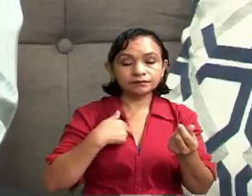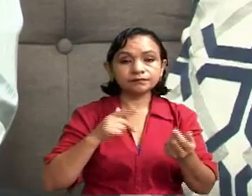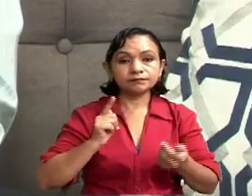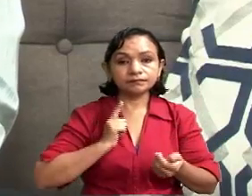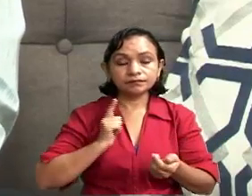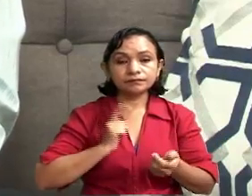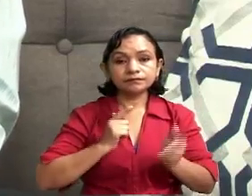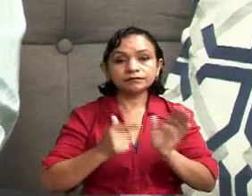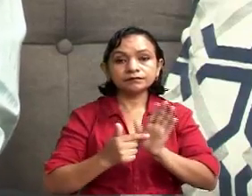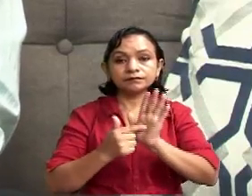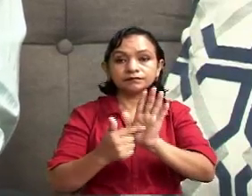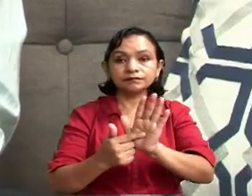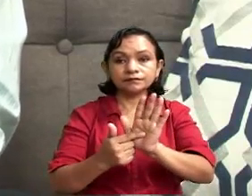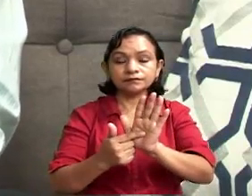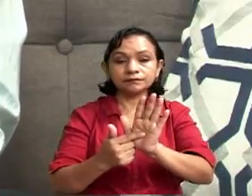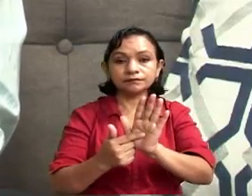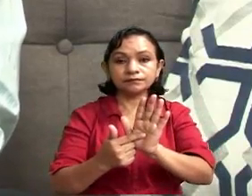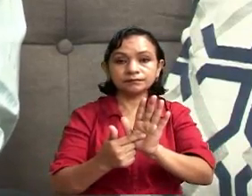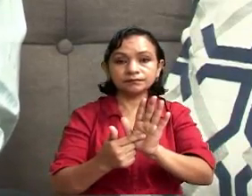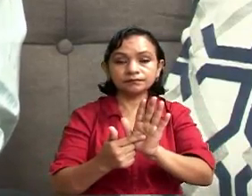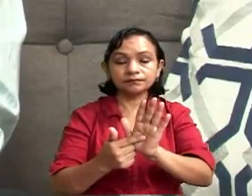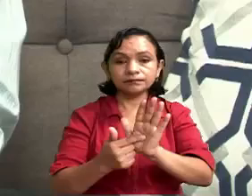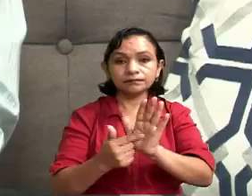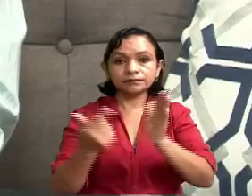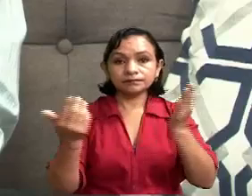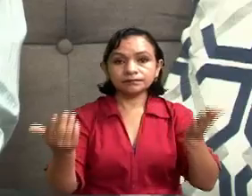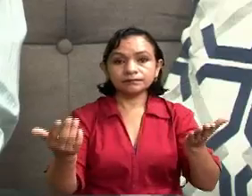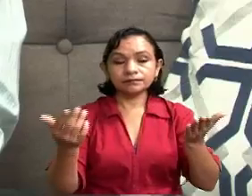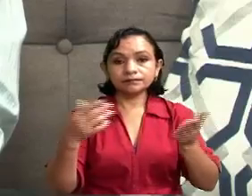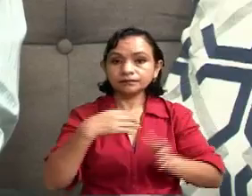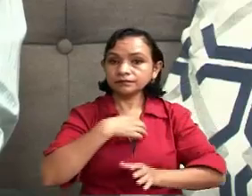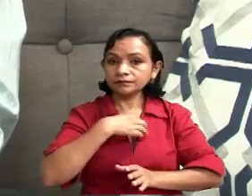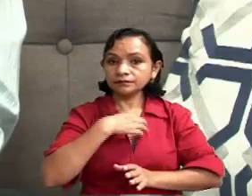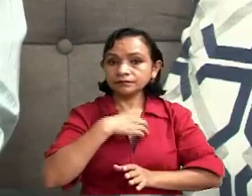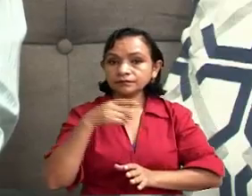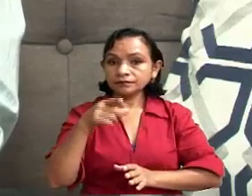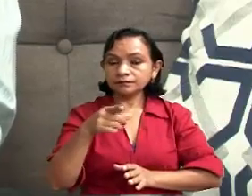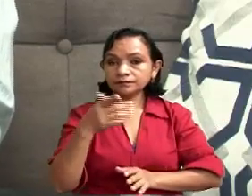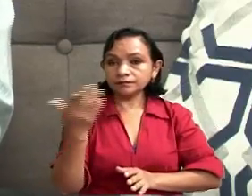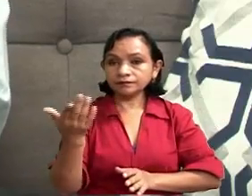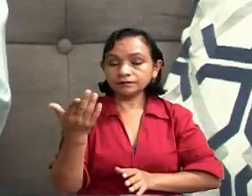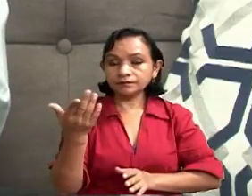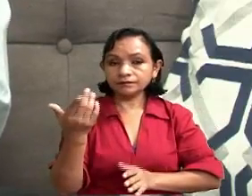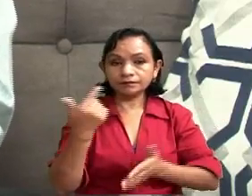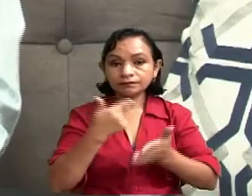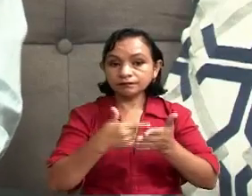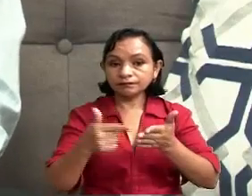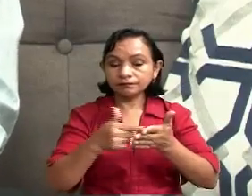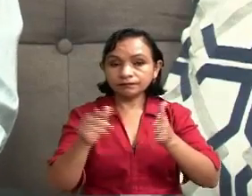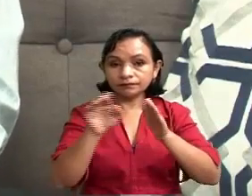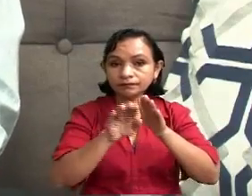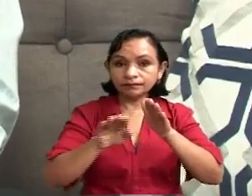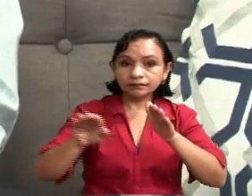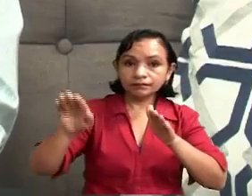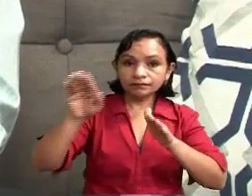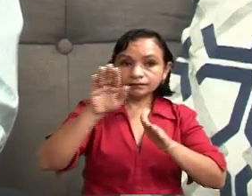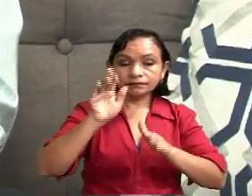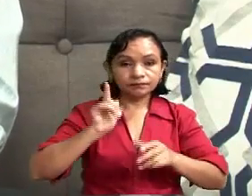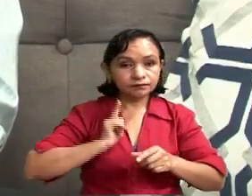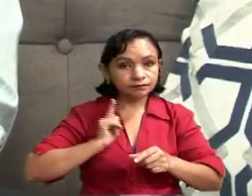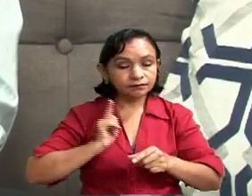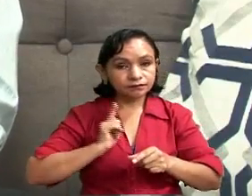Por ejemplo, el hecho de que vos no gastes más de lo que